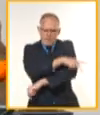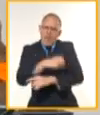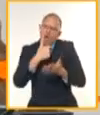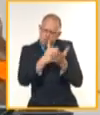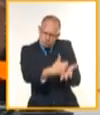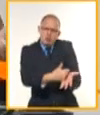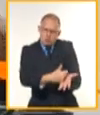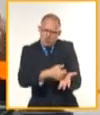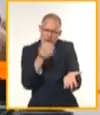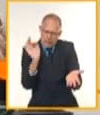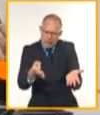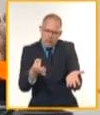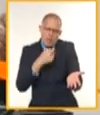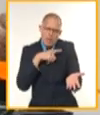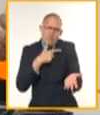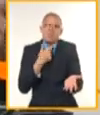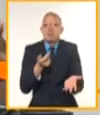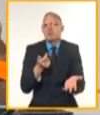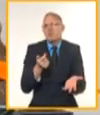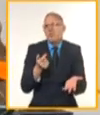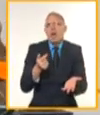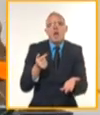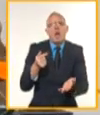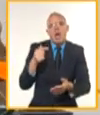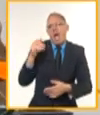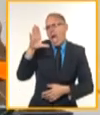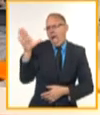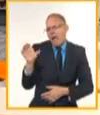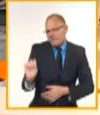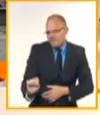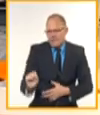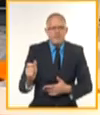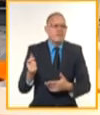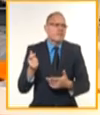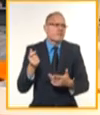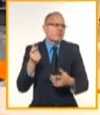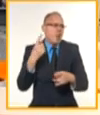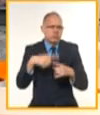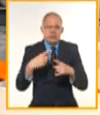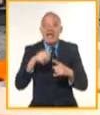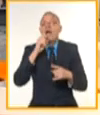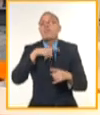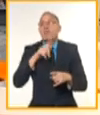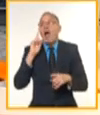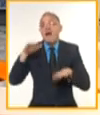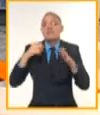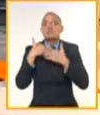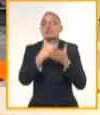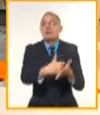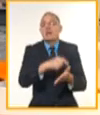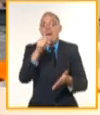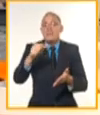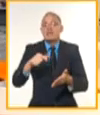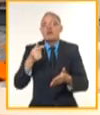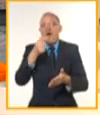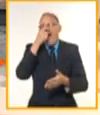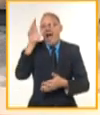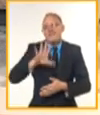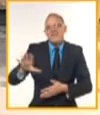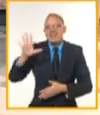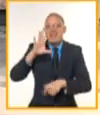partir de esa. Y en el caso de... Tenían que ver con programas para el combate al SIDA, la malaria, vacunas, como la